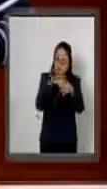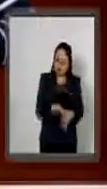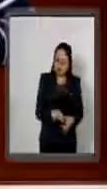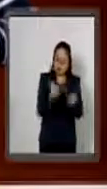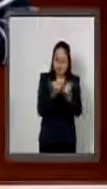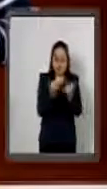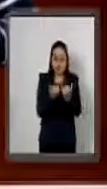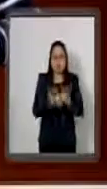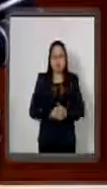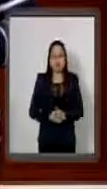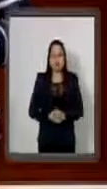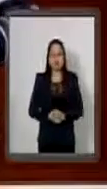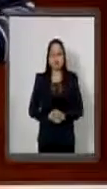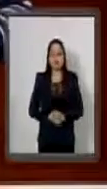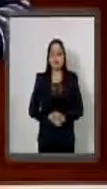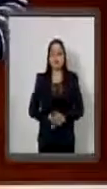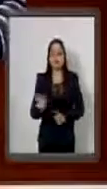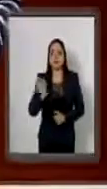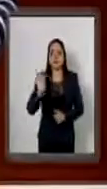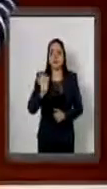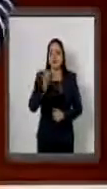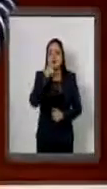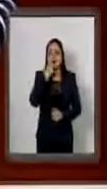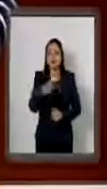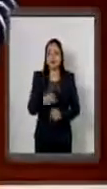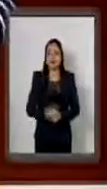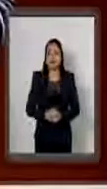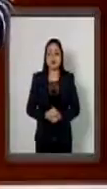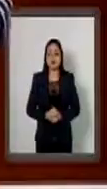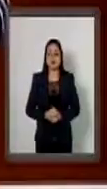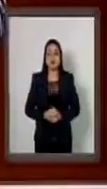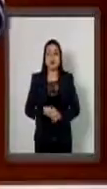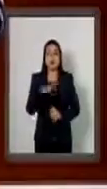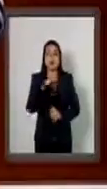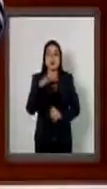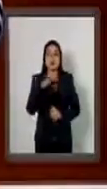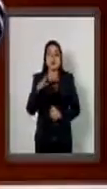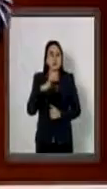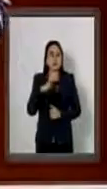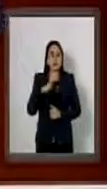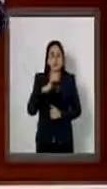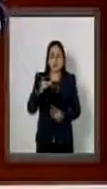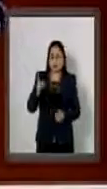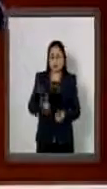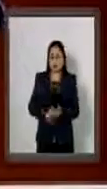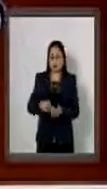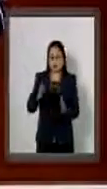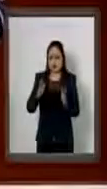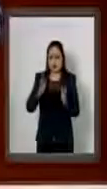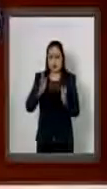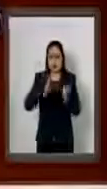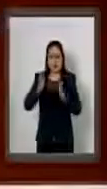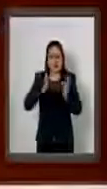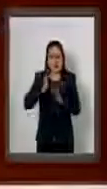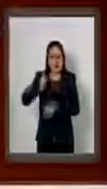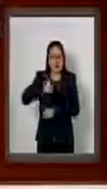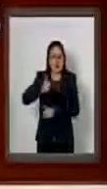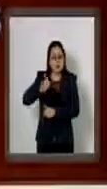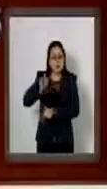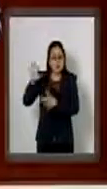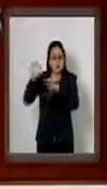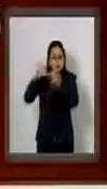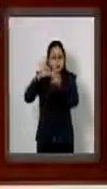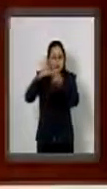extremos. Quienes argumentan que el uso de las Fuerzas Armadas está